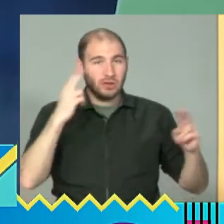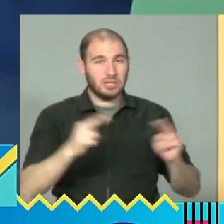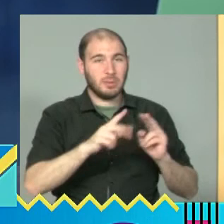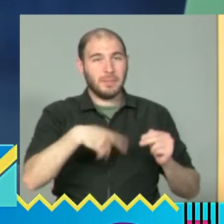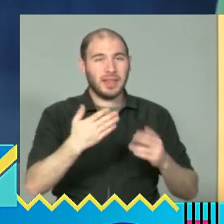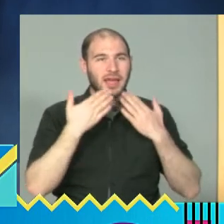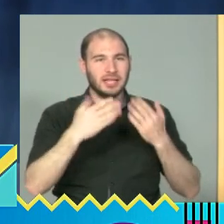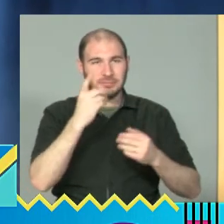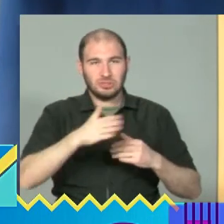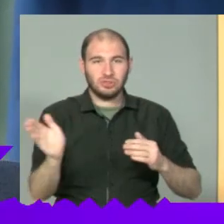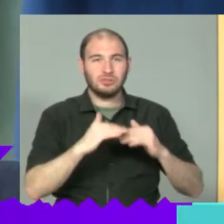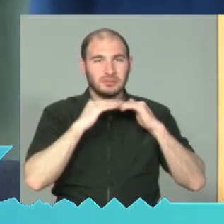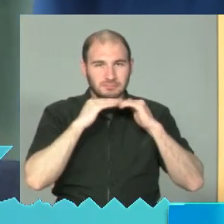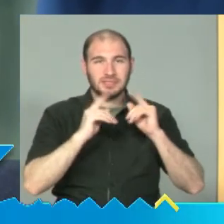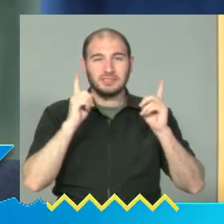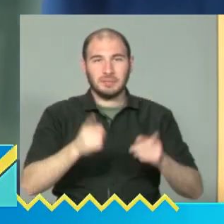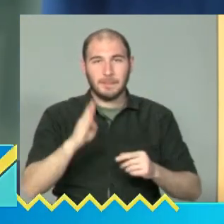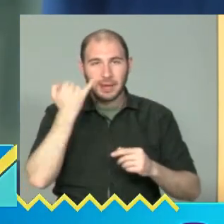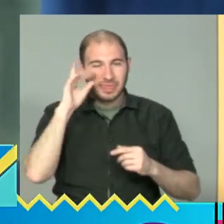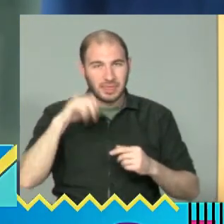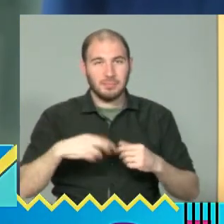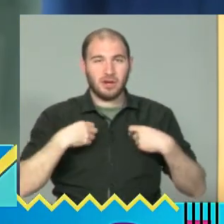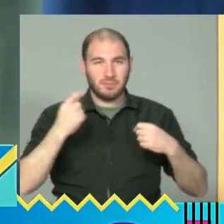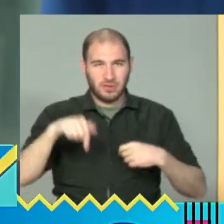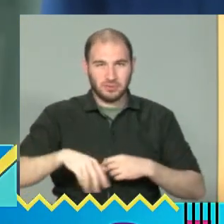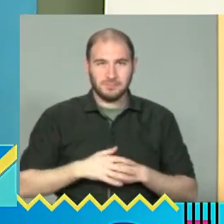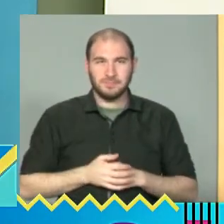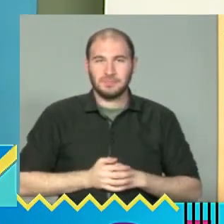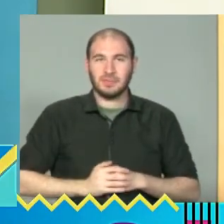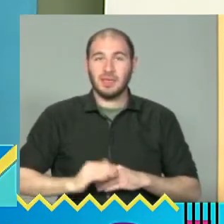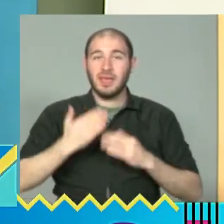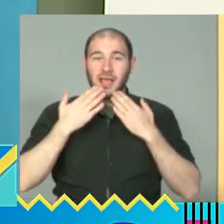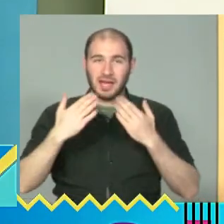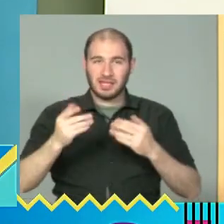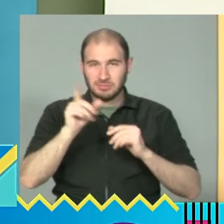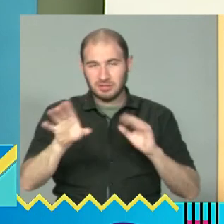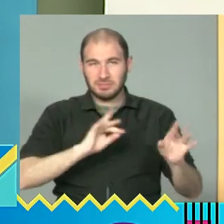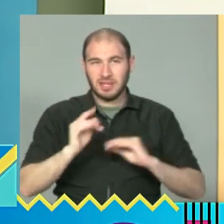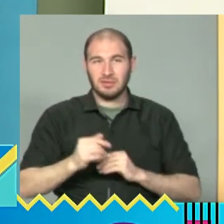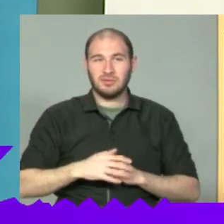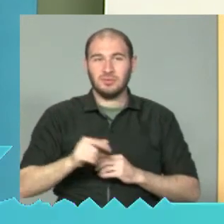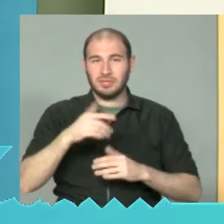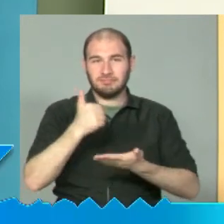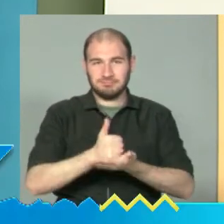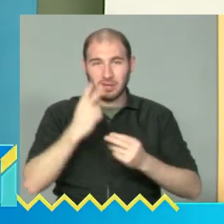mañana, agradecemos a todos los que estuvieron del otro lado y por supuesto a Baidip la camisa del día de hoy. Muchísimas gracias a nuestros invitados, a ustedes por